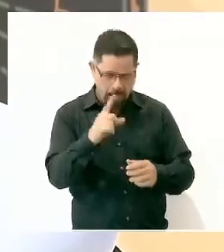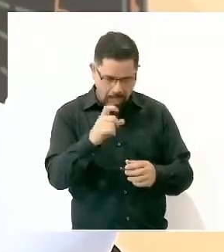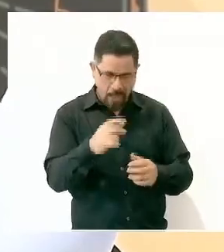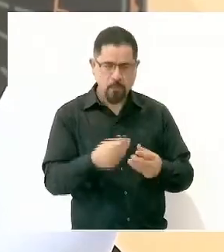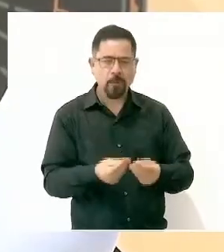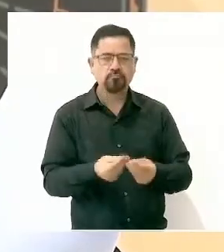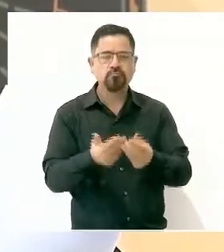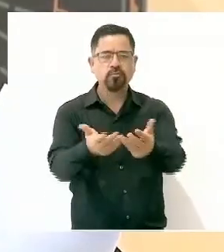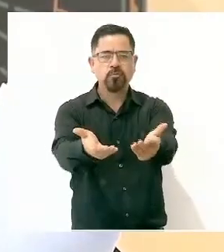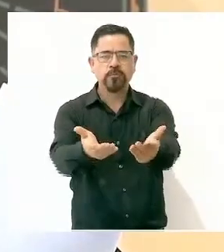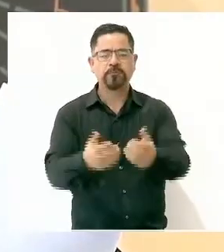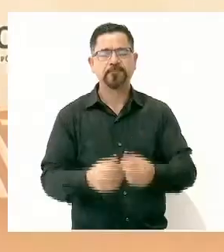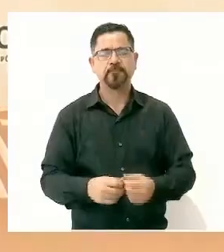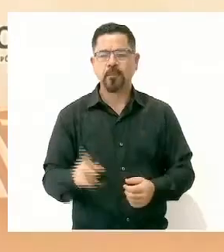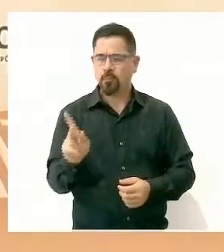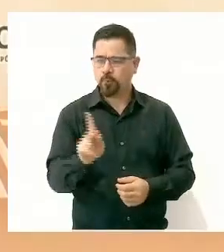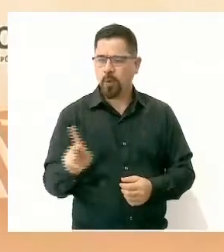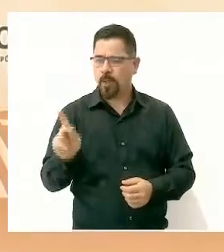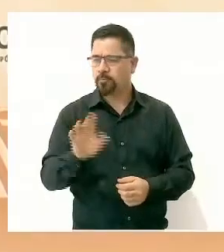y que